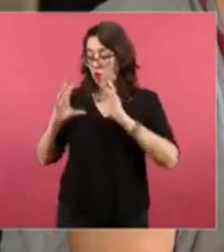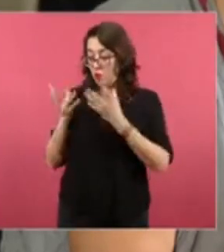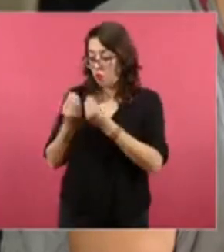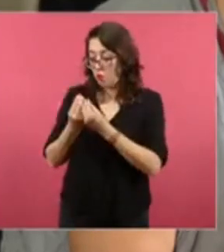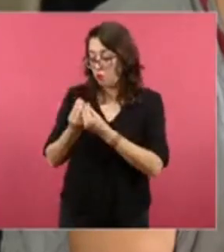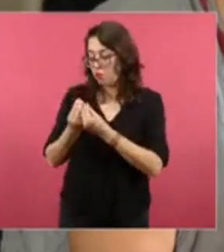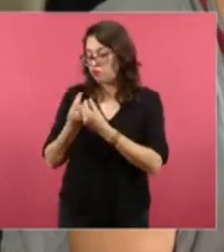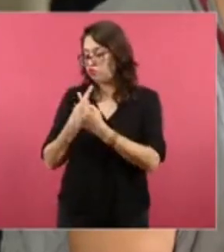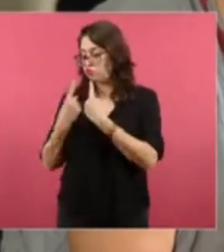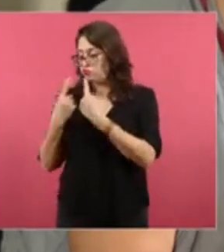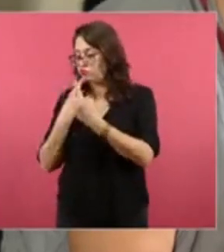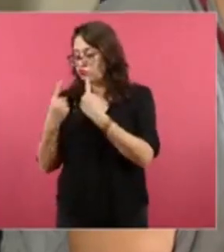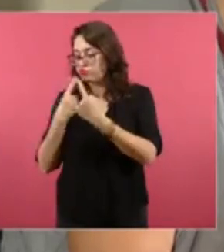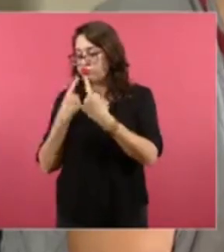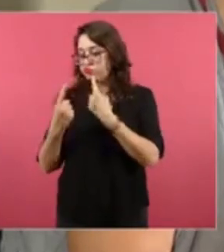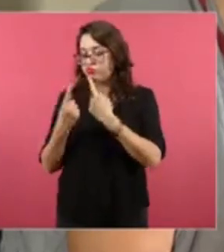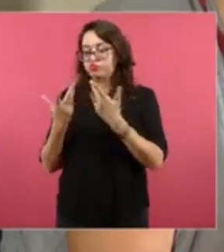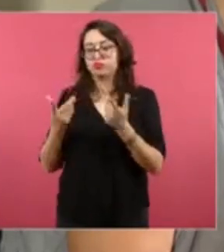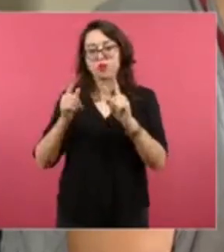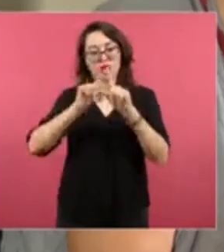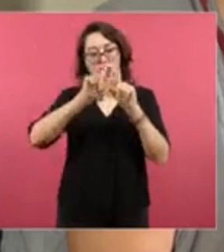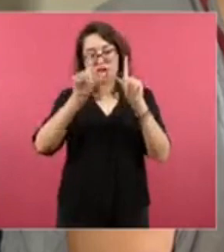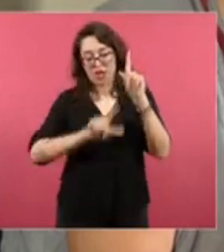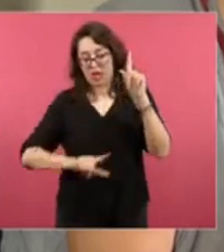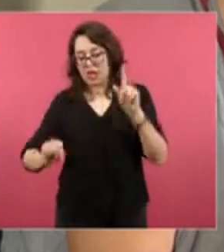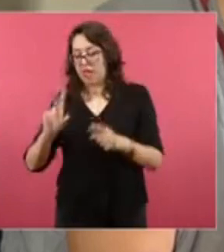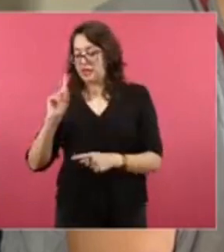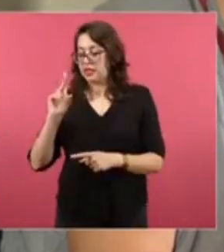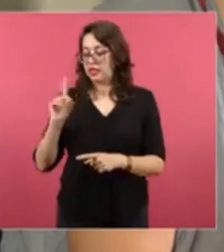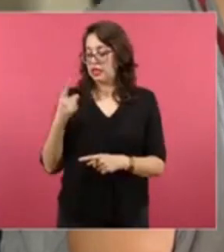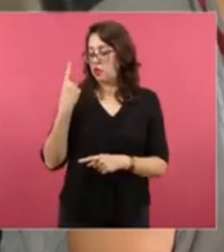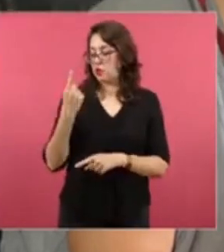31 estados se iban a entregar los libros